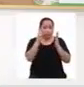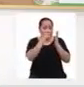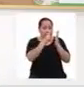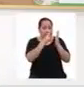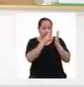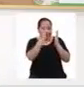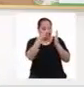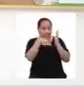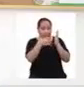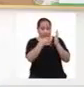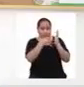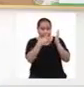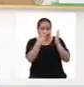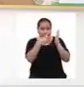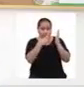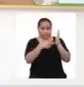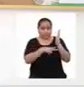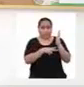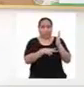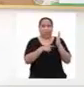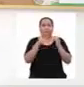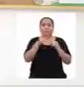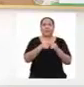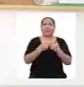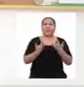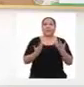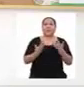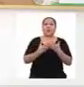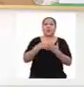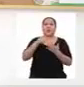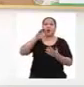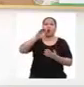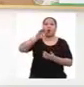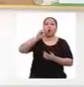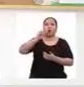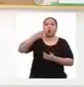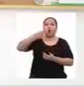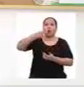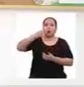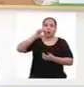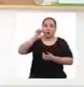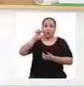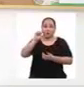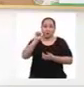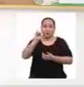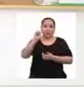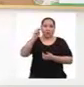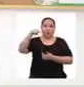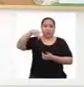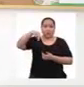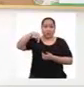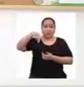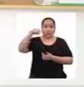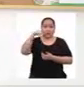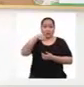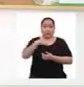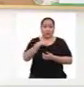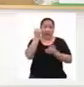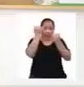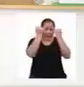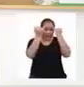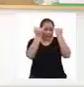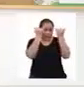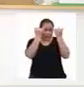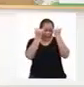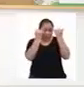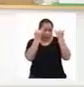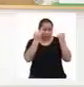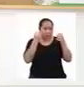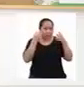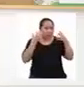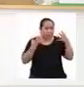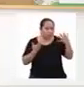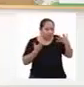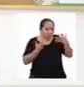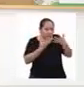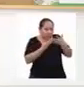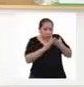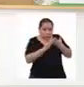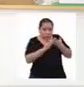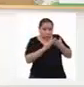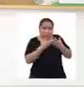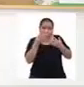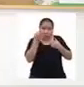revisión hace referencia a la cohesión de nuestro texto. ¿Las ideas están adecuadamente